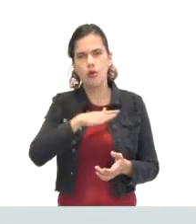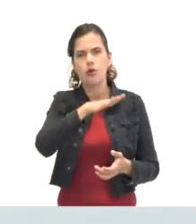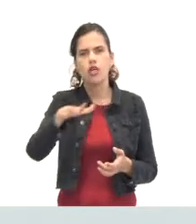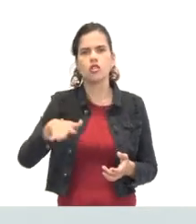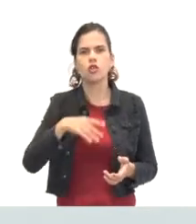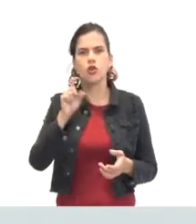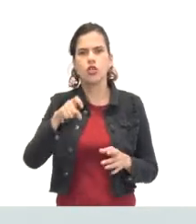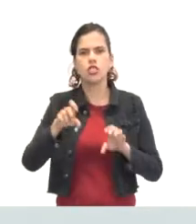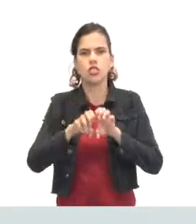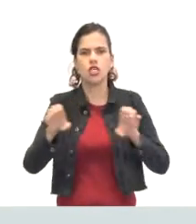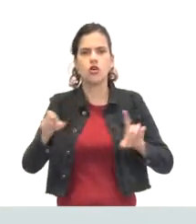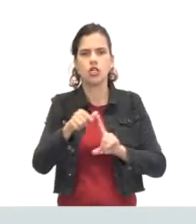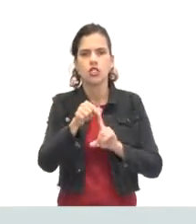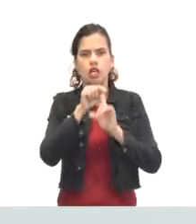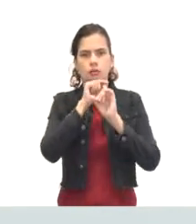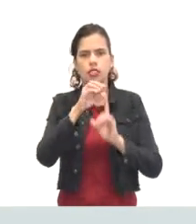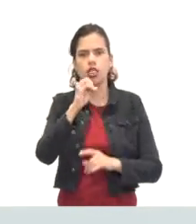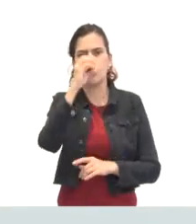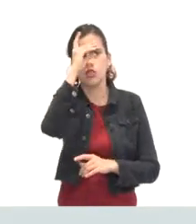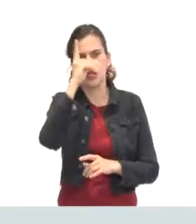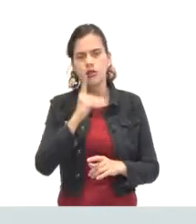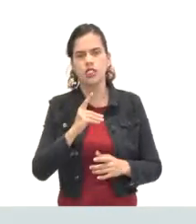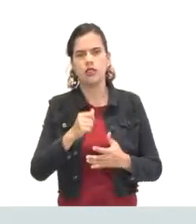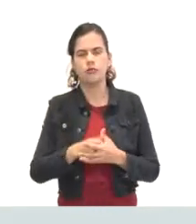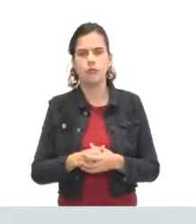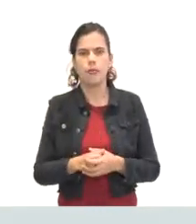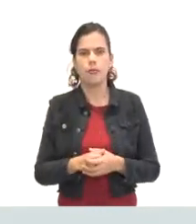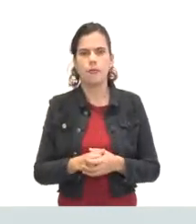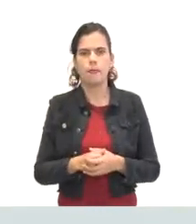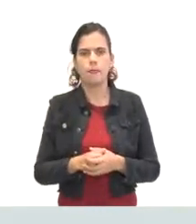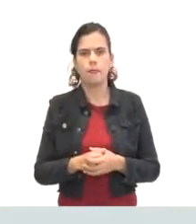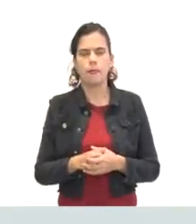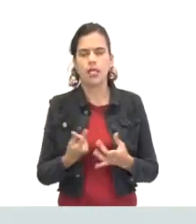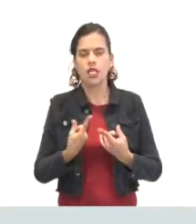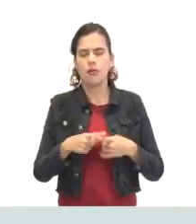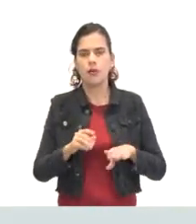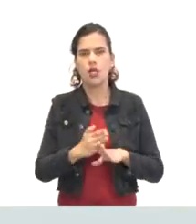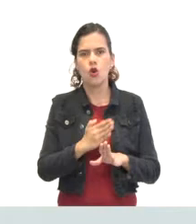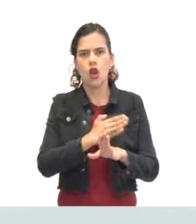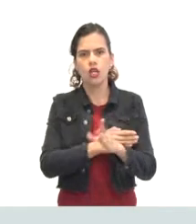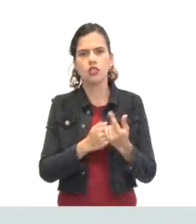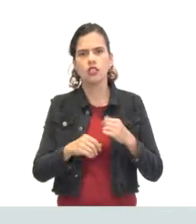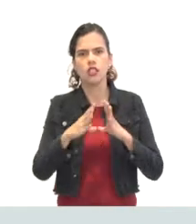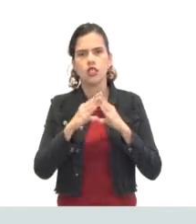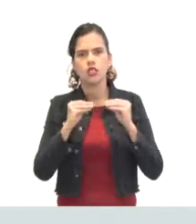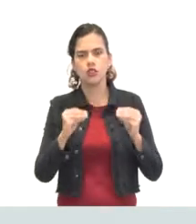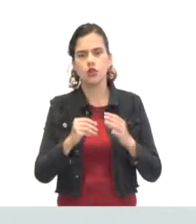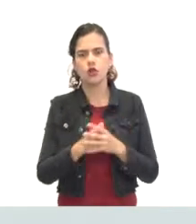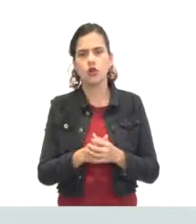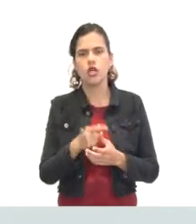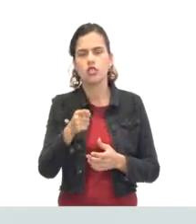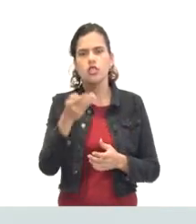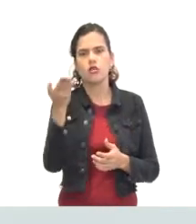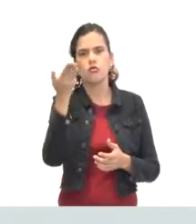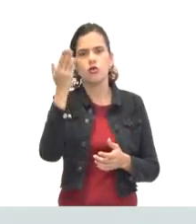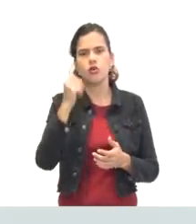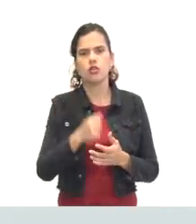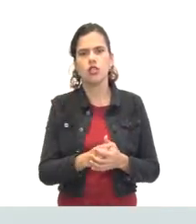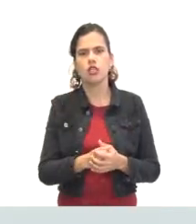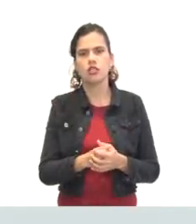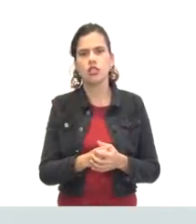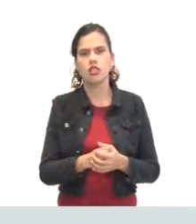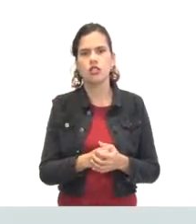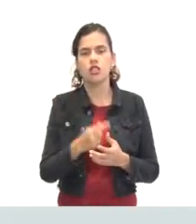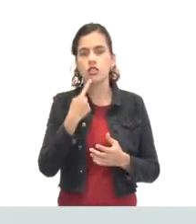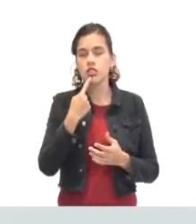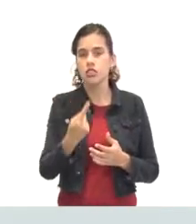con necesidades educativas especiales y o con discapacidad. Pero antes de todo esto, mi profe, es importante